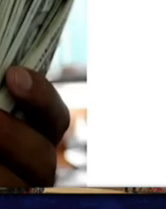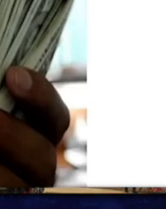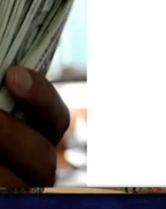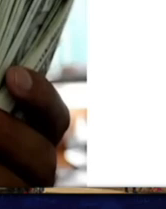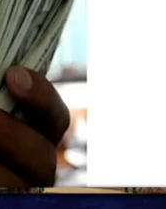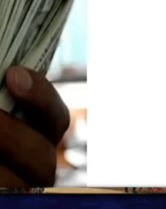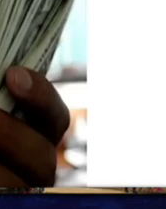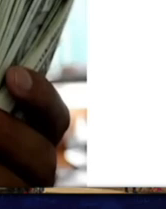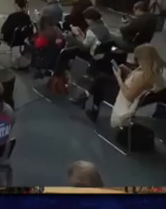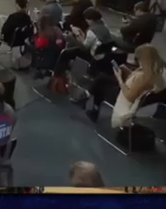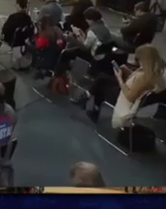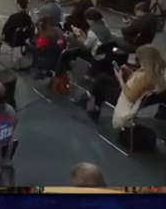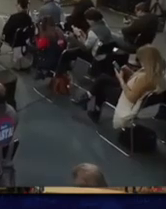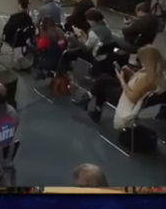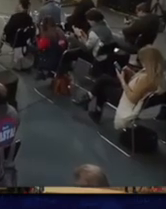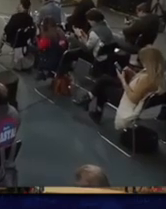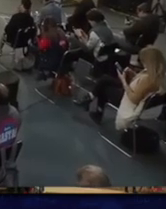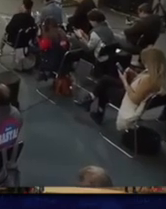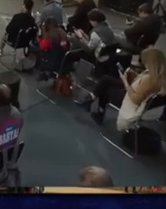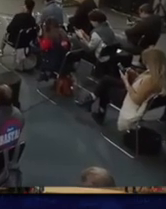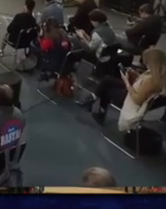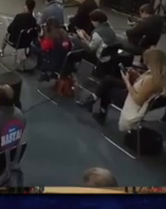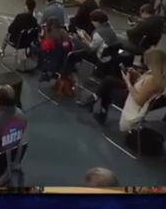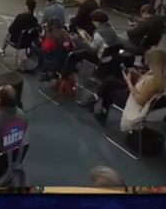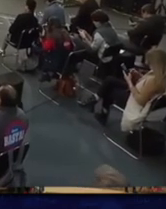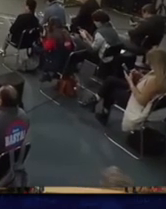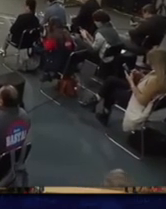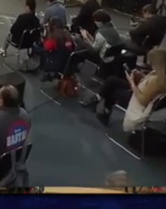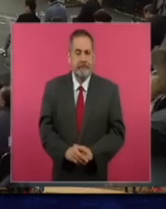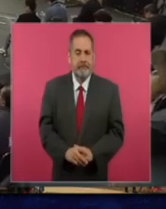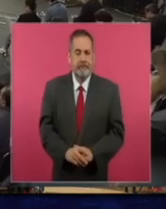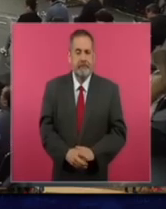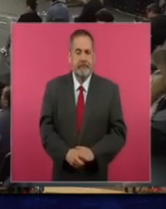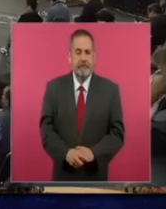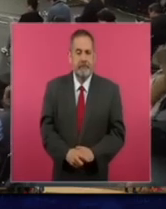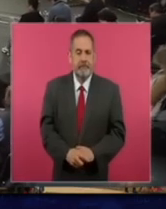una agencia de marras